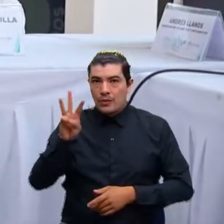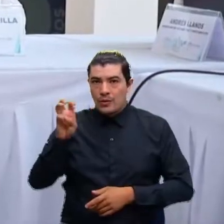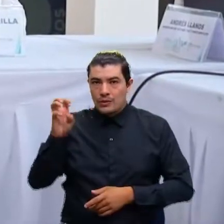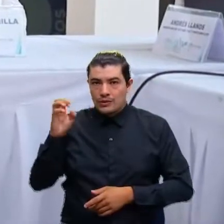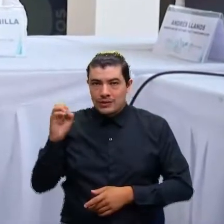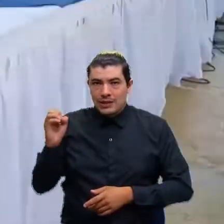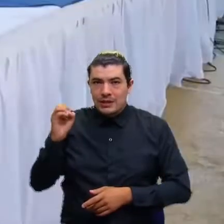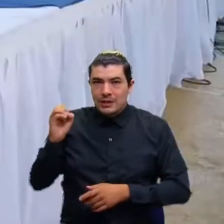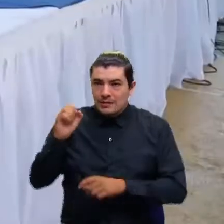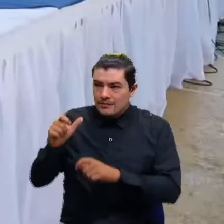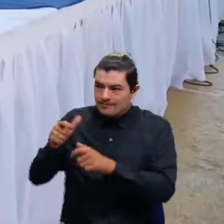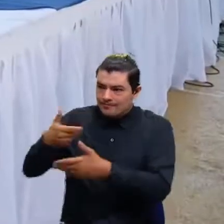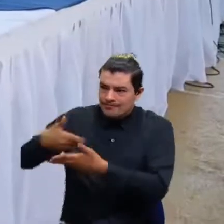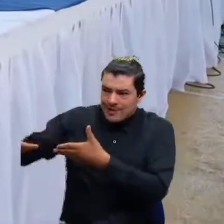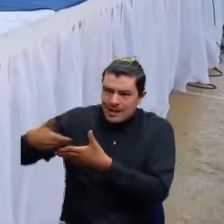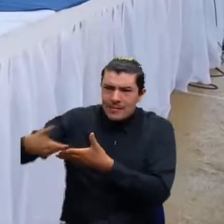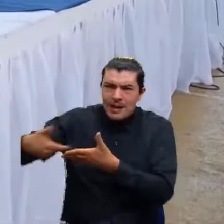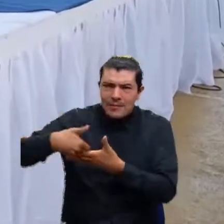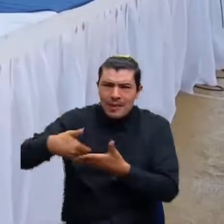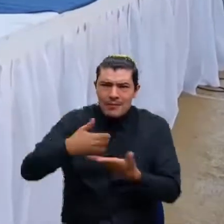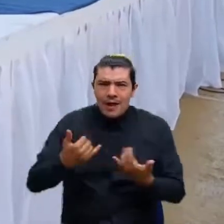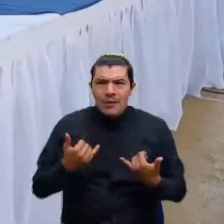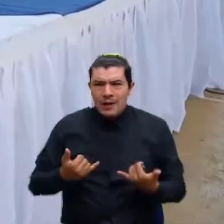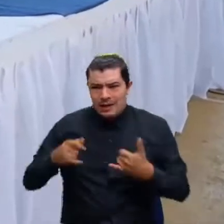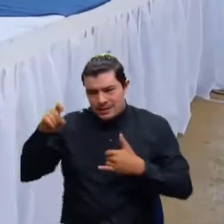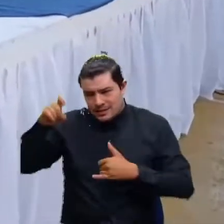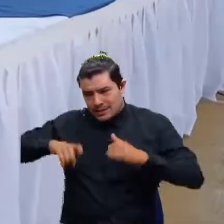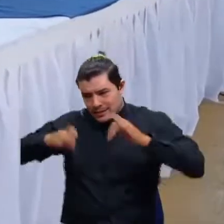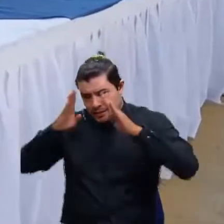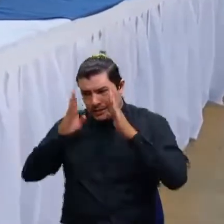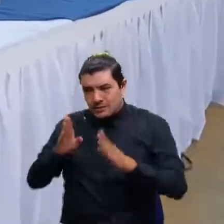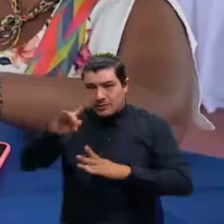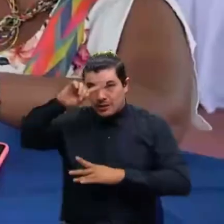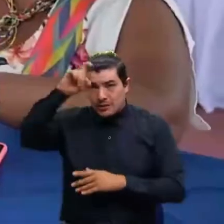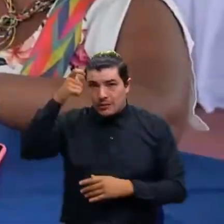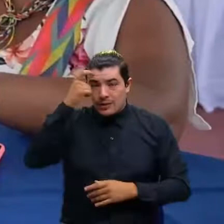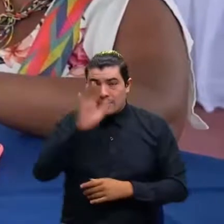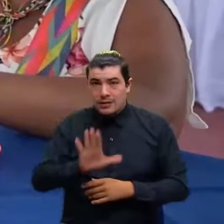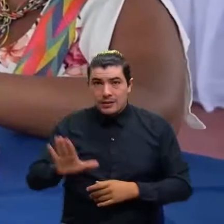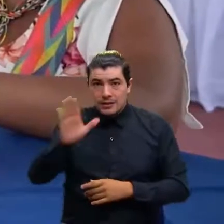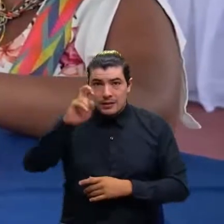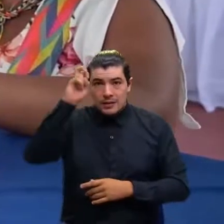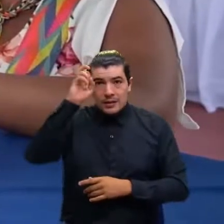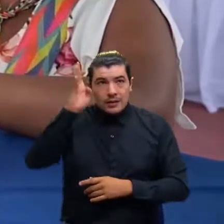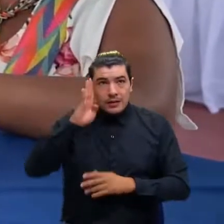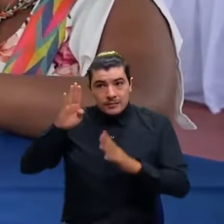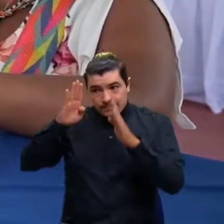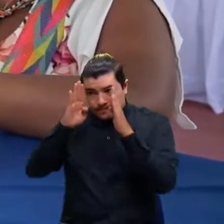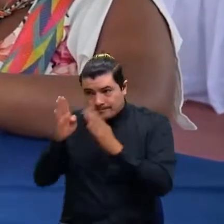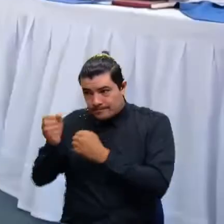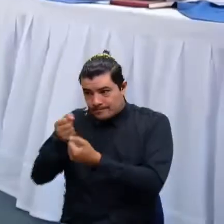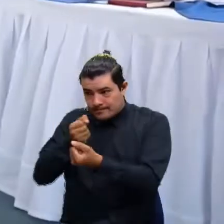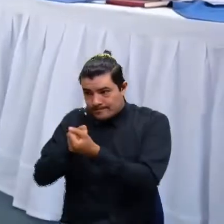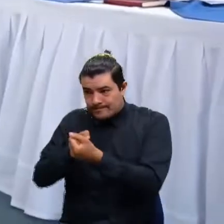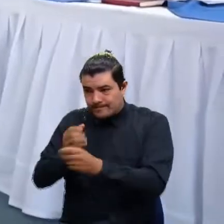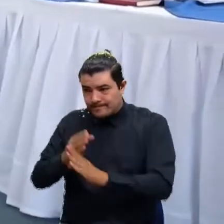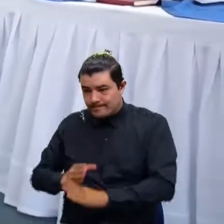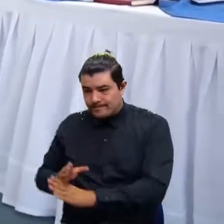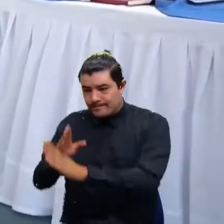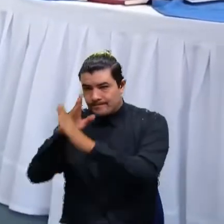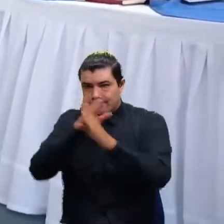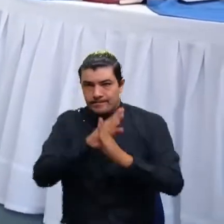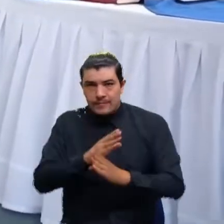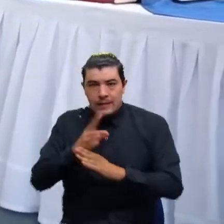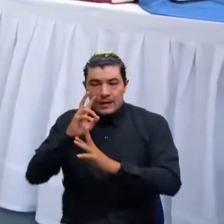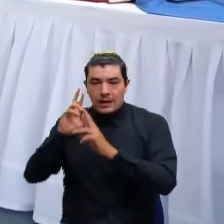mesas de sectores específicos que requieren el compromiso del gobierno departamental, entre ellas la seguridad, por la cual se